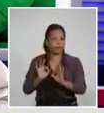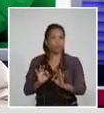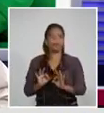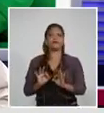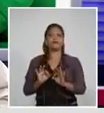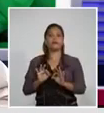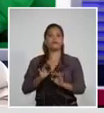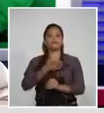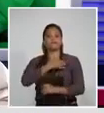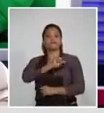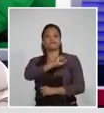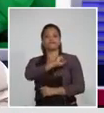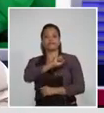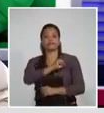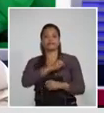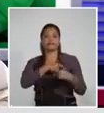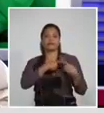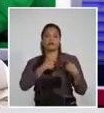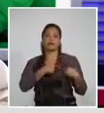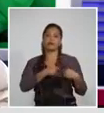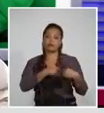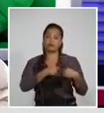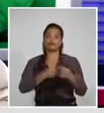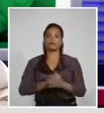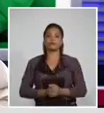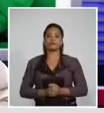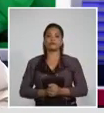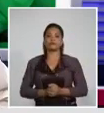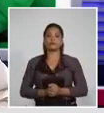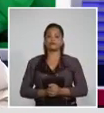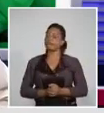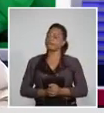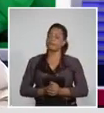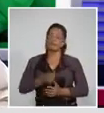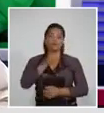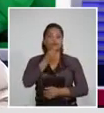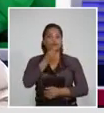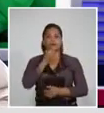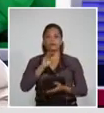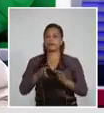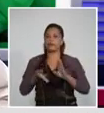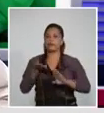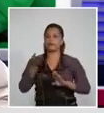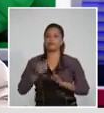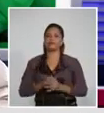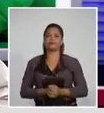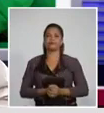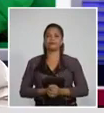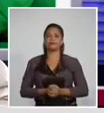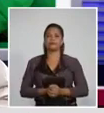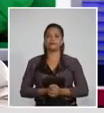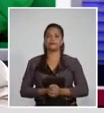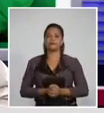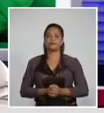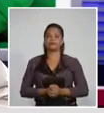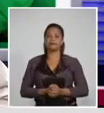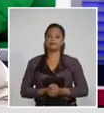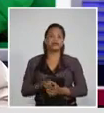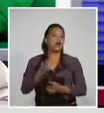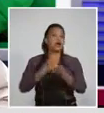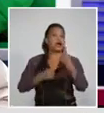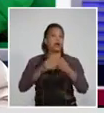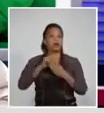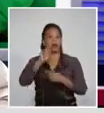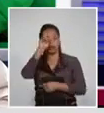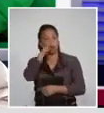una parada cardíaca en asistolia, de la cual no fue posible su recuperación, no obstante las maniobras que